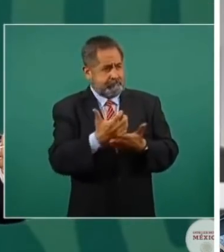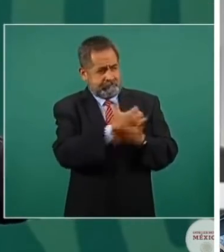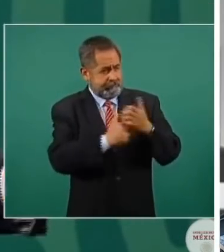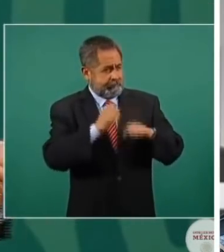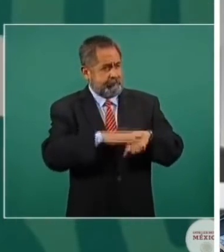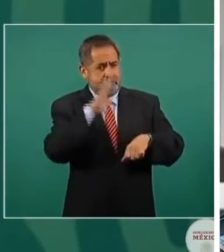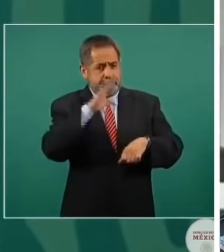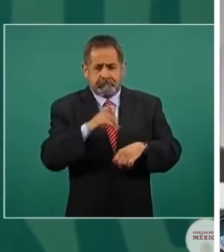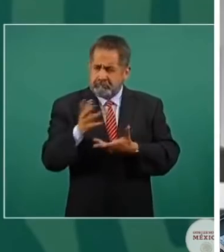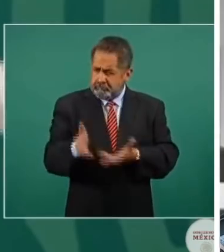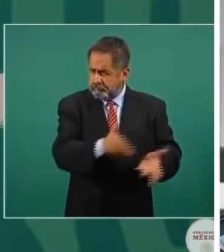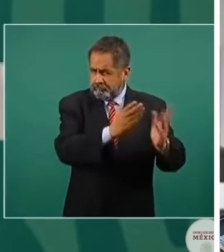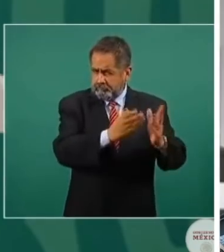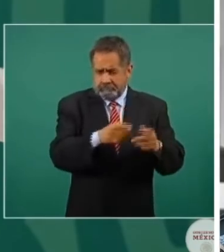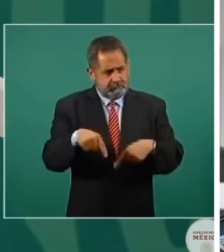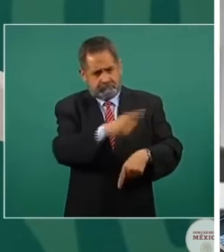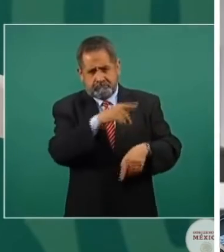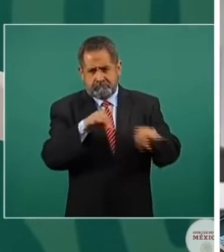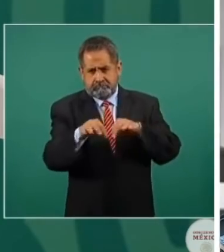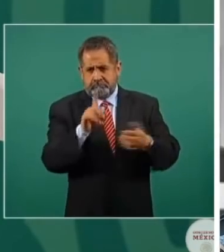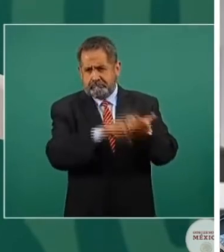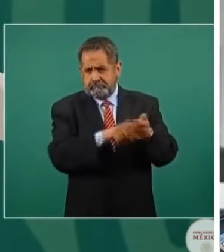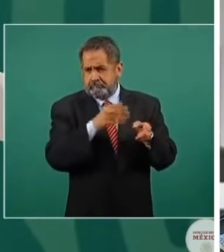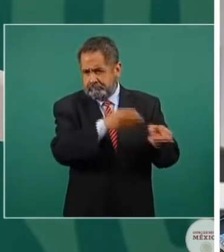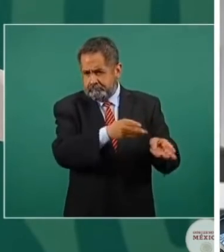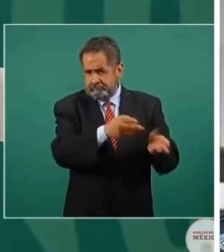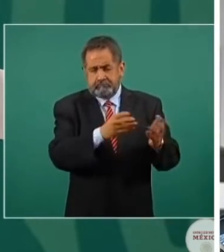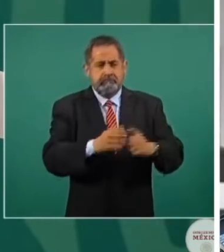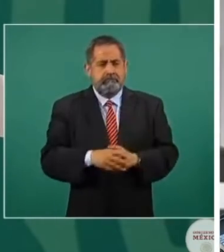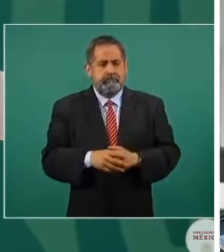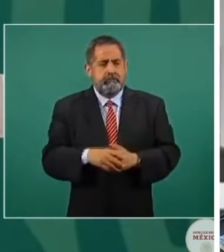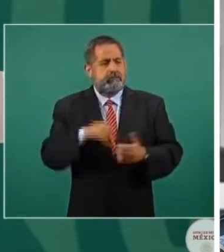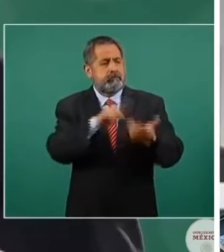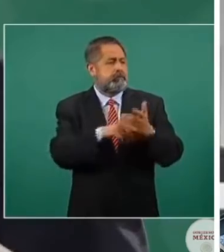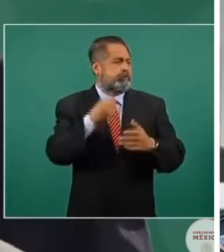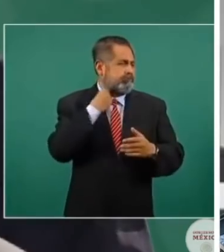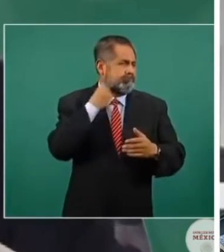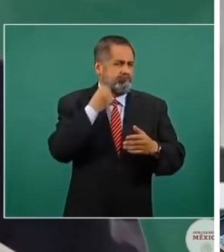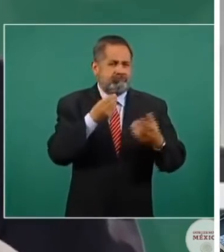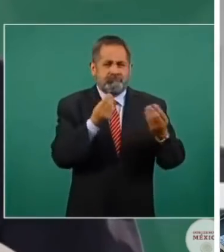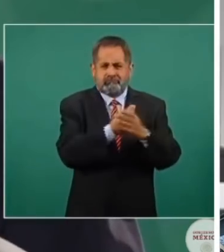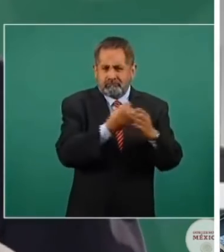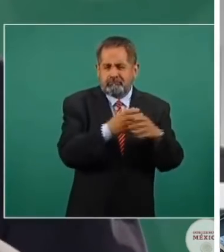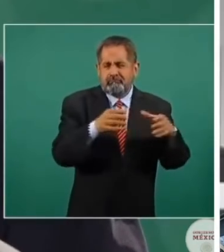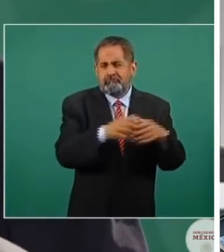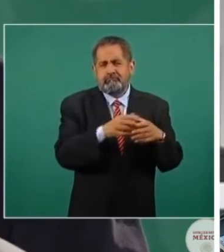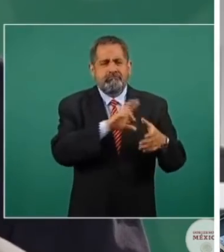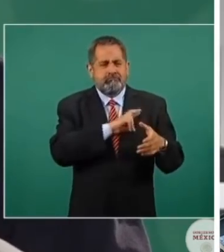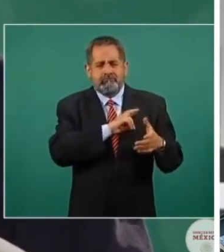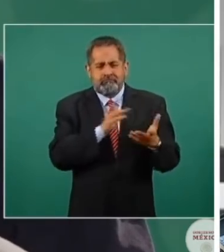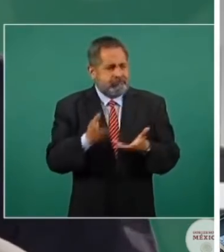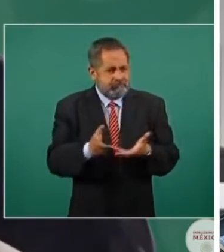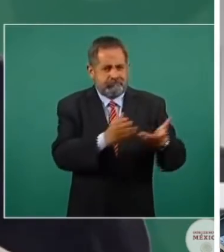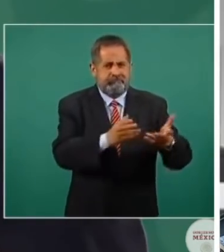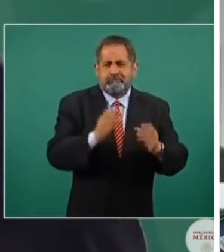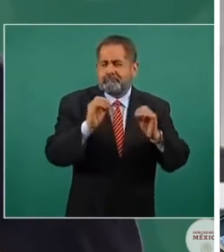que senadores de la oposición echaron al grito al cielo. Vamos a ir a una intervención de Xóchitl Gálvez y después a